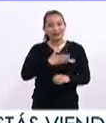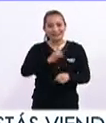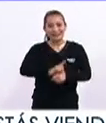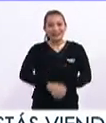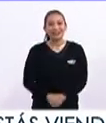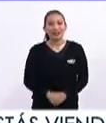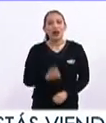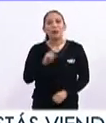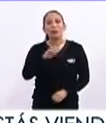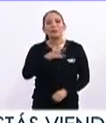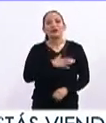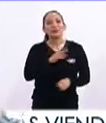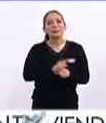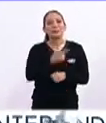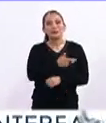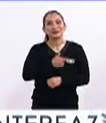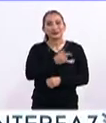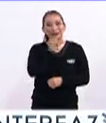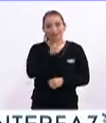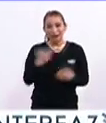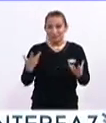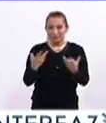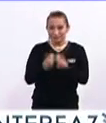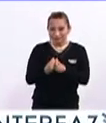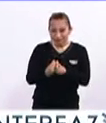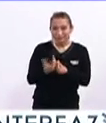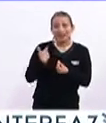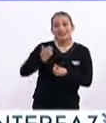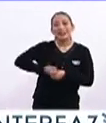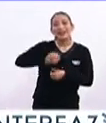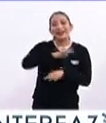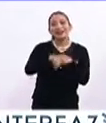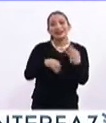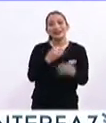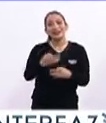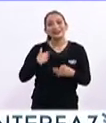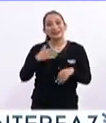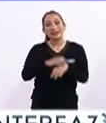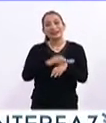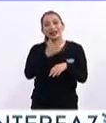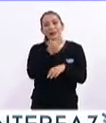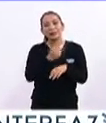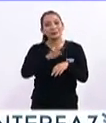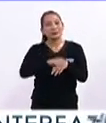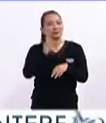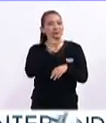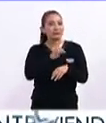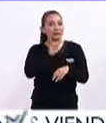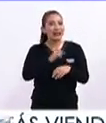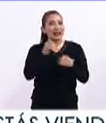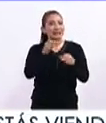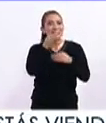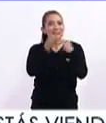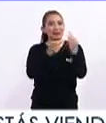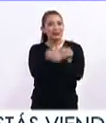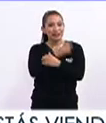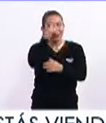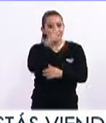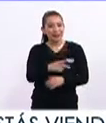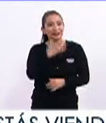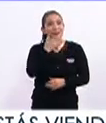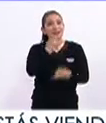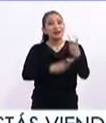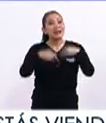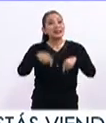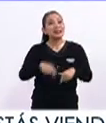buenos días. Omar, muy buenos días. Me da muchísimo gusto estar contigo y saludar a todos los amigos y amigas de la Agencia Informativa de Educación de México. Darles